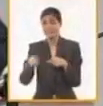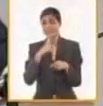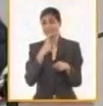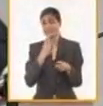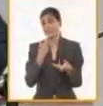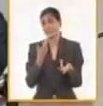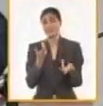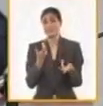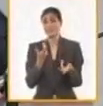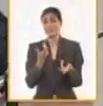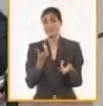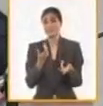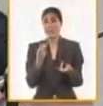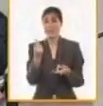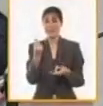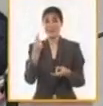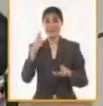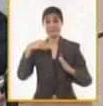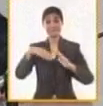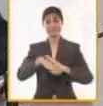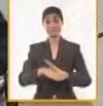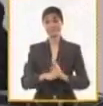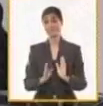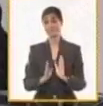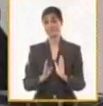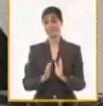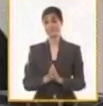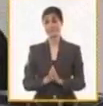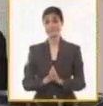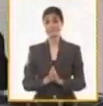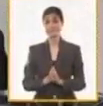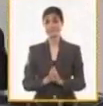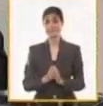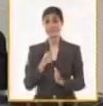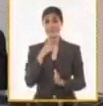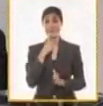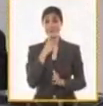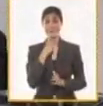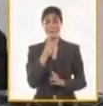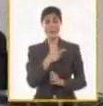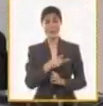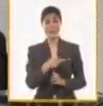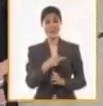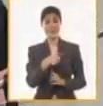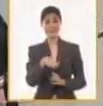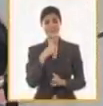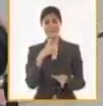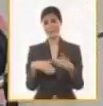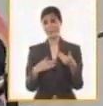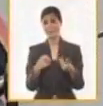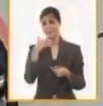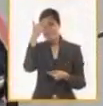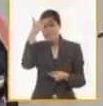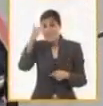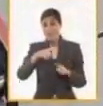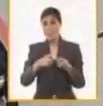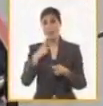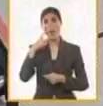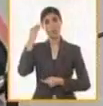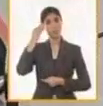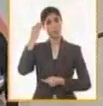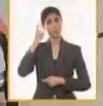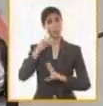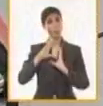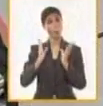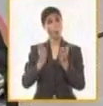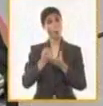tema económico. Te quiero agradecer. Ellos están en un vía crucis en estos momentos. Te quiero agradecer por todo este análisis, por abordar este tema.